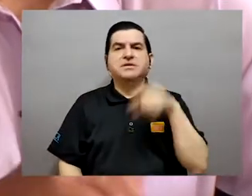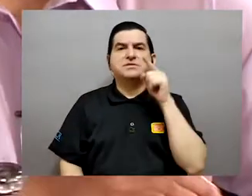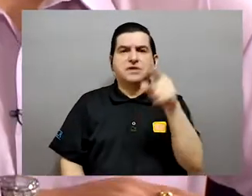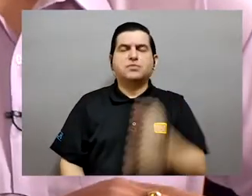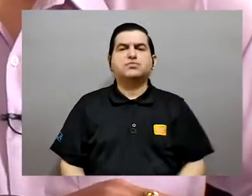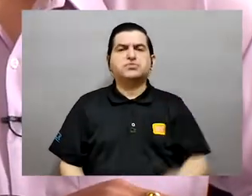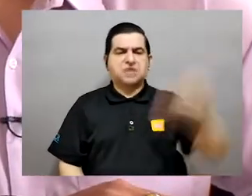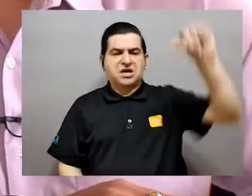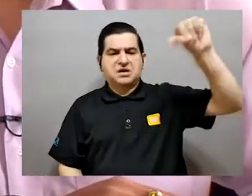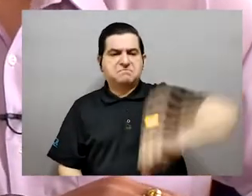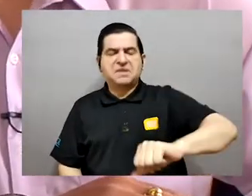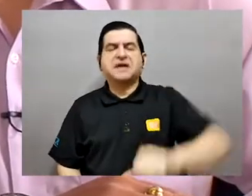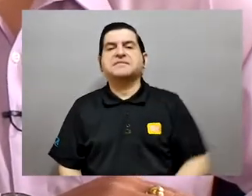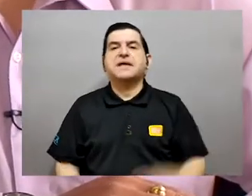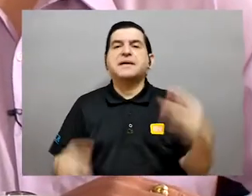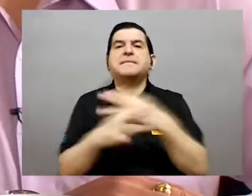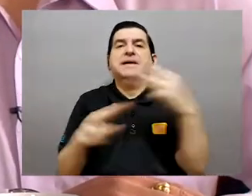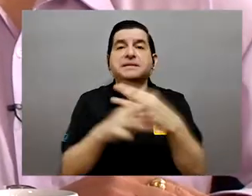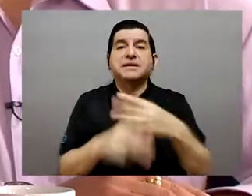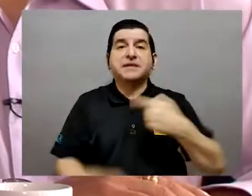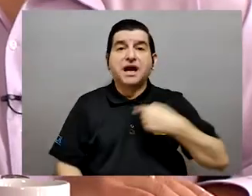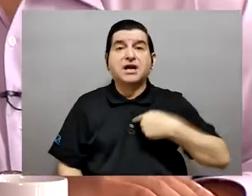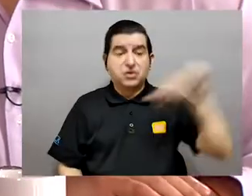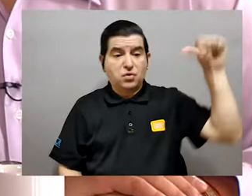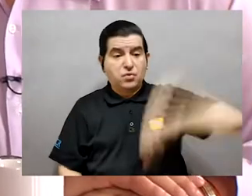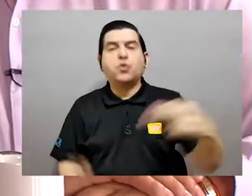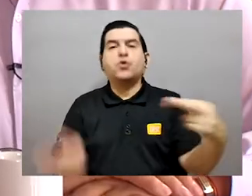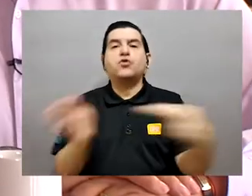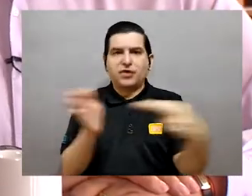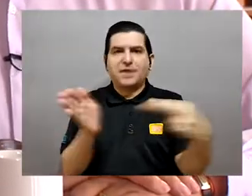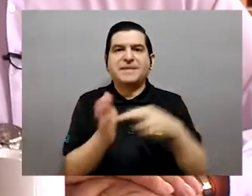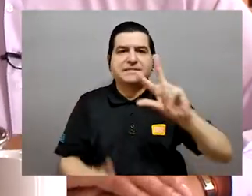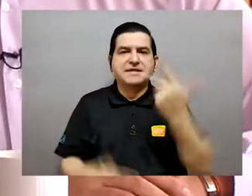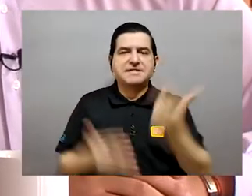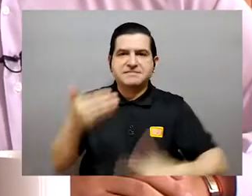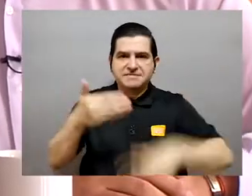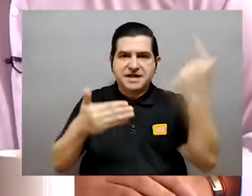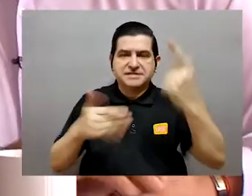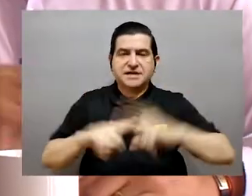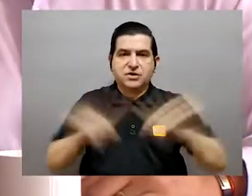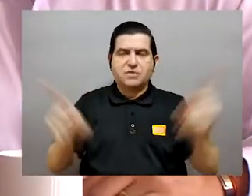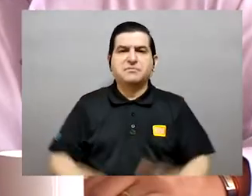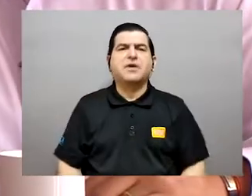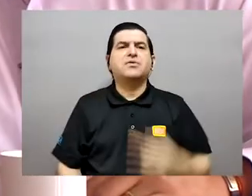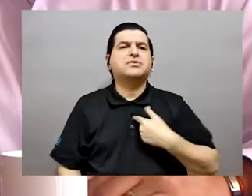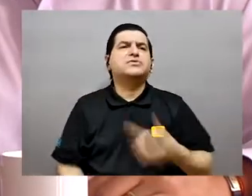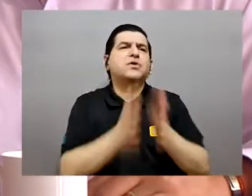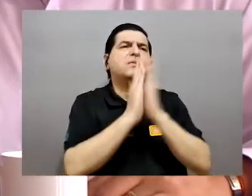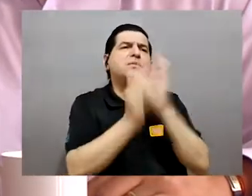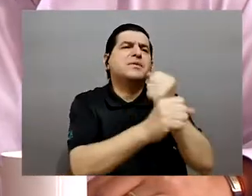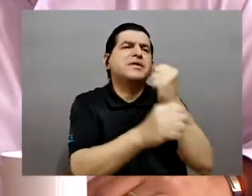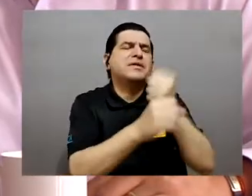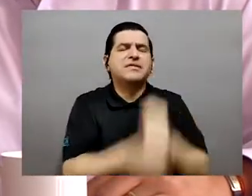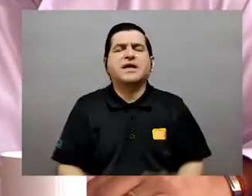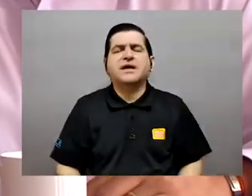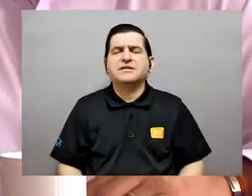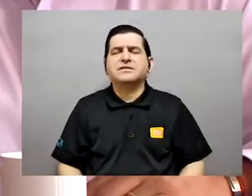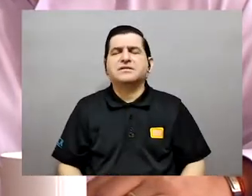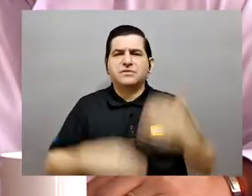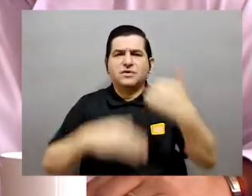eso me... Y ella me regalaba una camisa, me regalaba alguna cosa que sabía que yo estaba necesitando. Dice gente cercana a usted